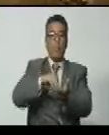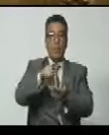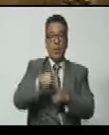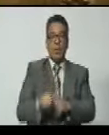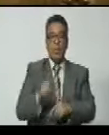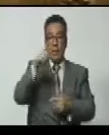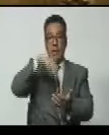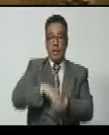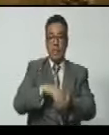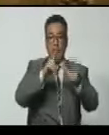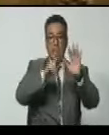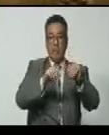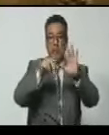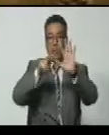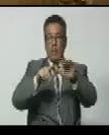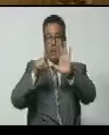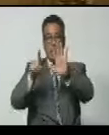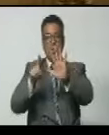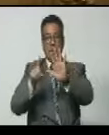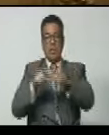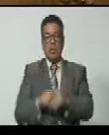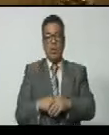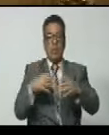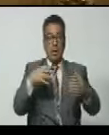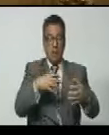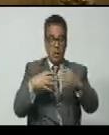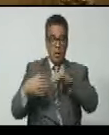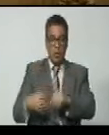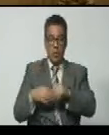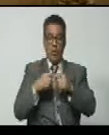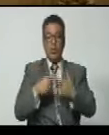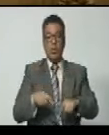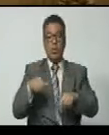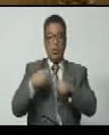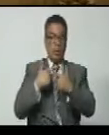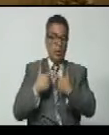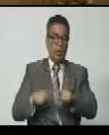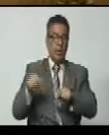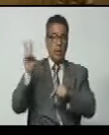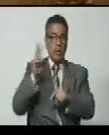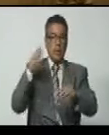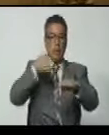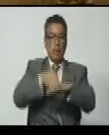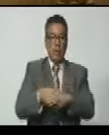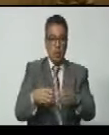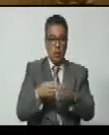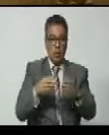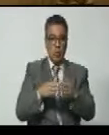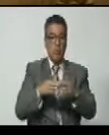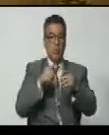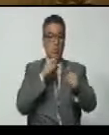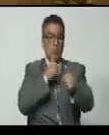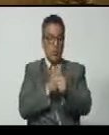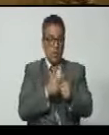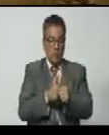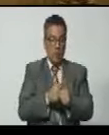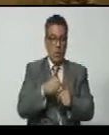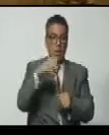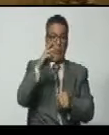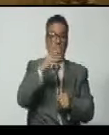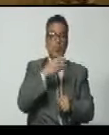y 1796, luchadora de la independencia de Venezuela, miembro del grupo cercano al libertador Simón